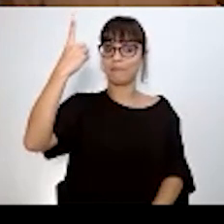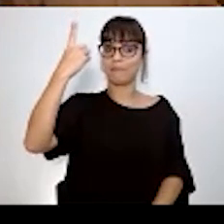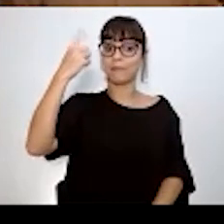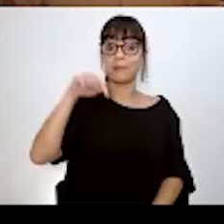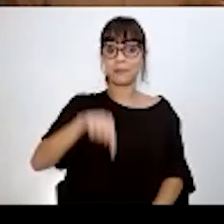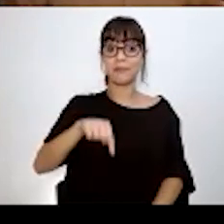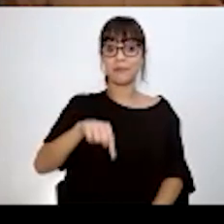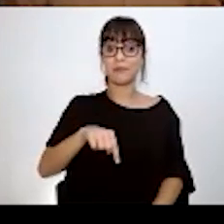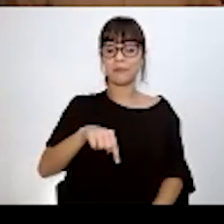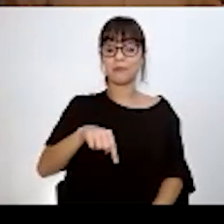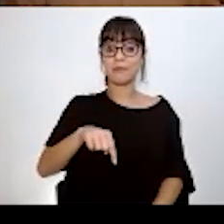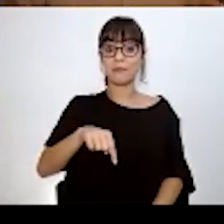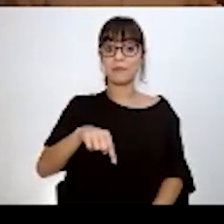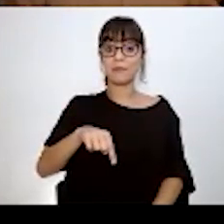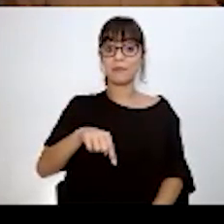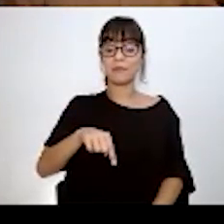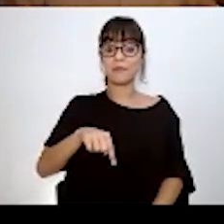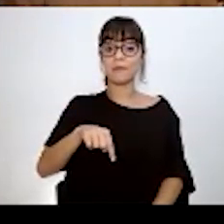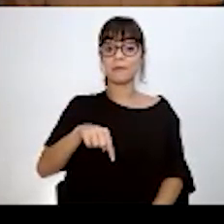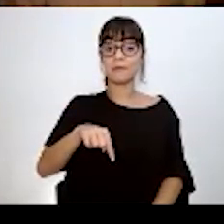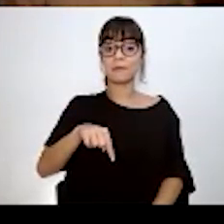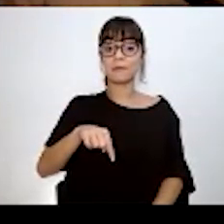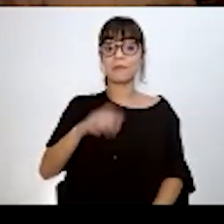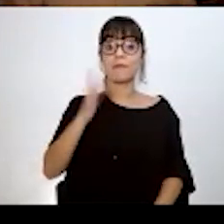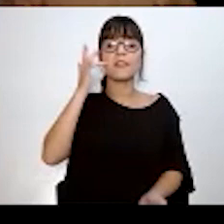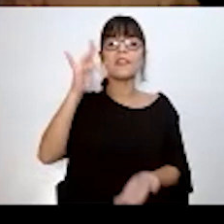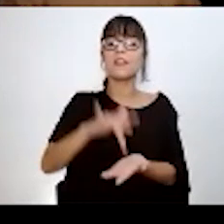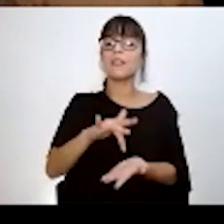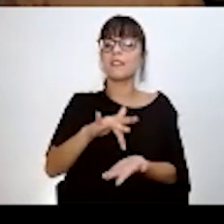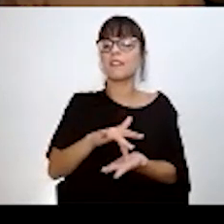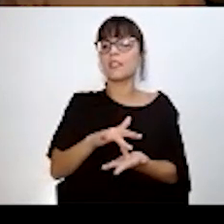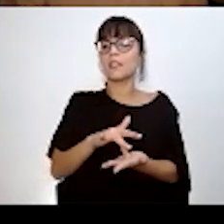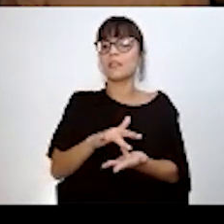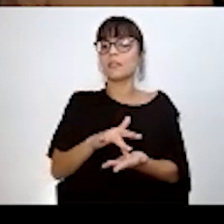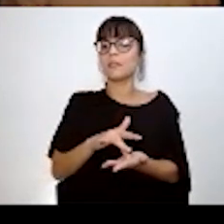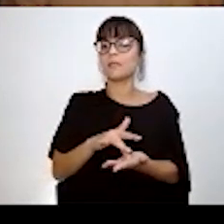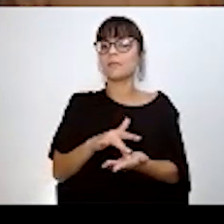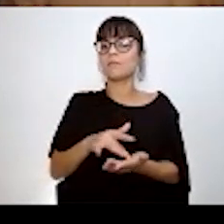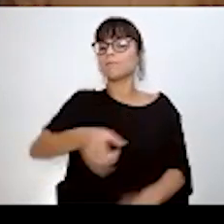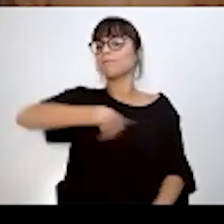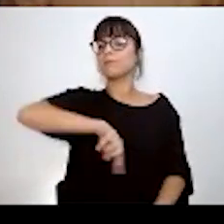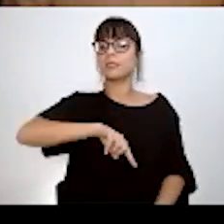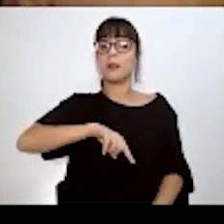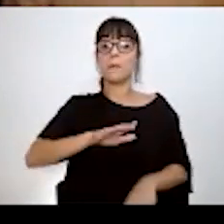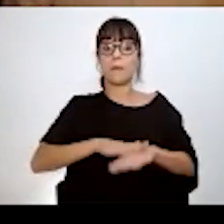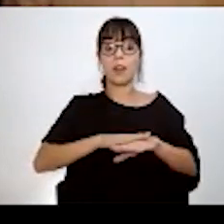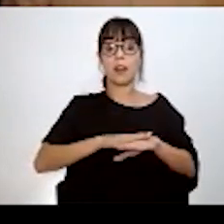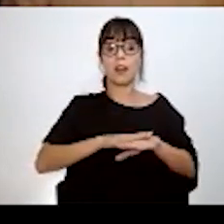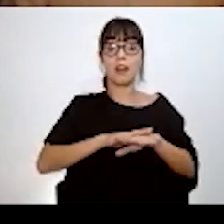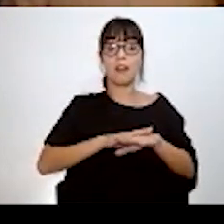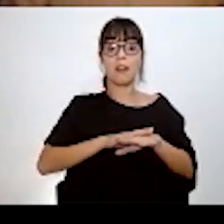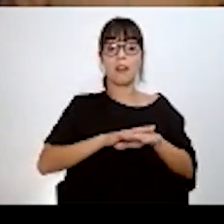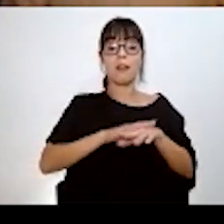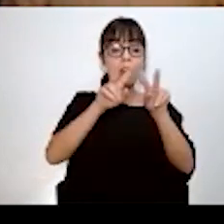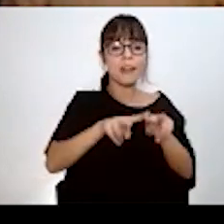caso, realizadas única y exclusivamente, solamente hemos seleccionado para este análisis, fechas de material terrestre